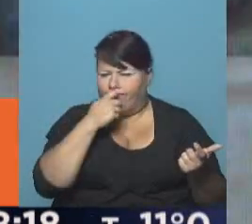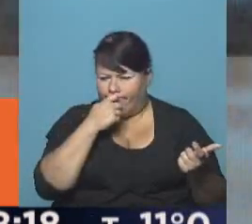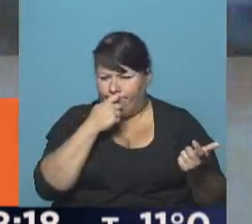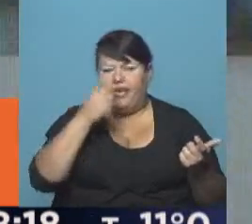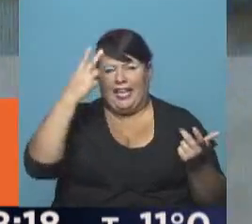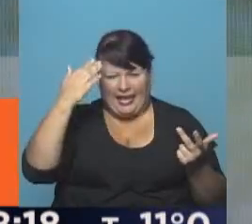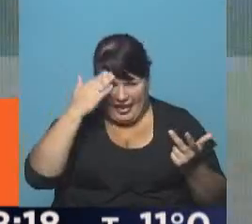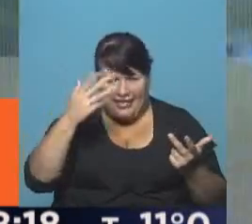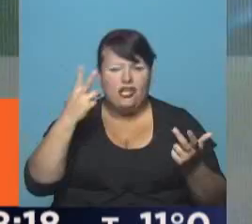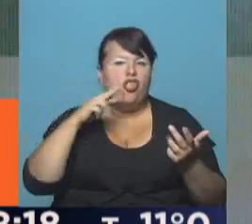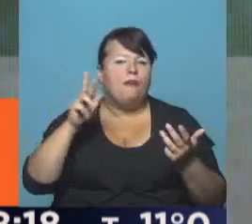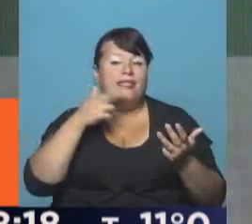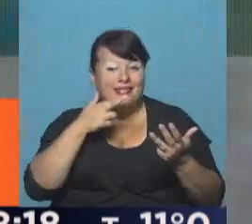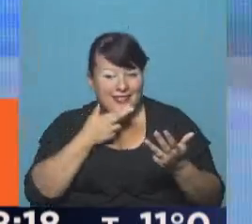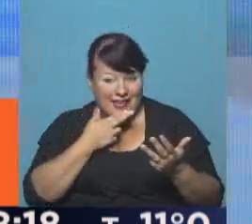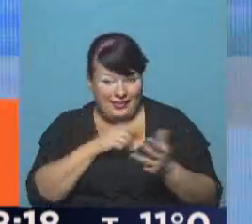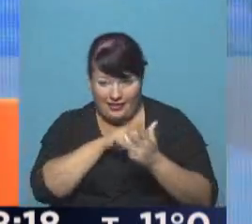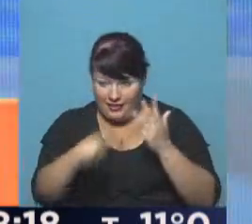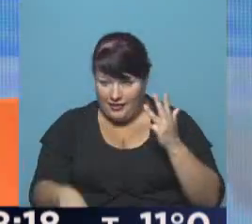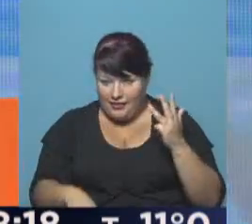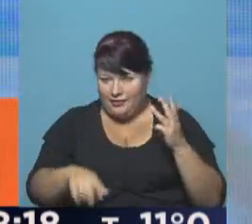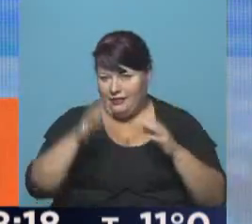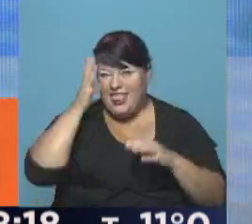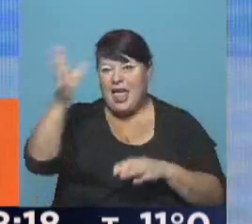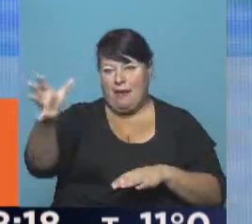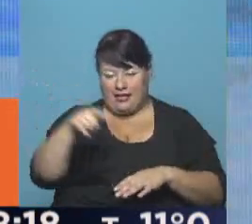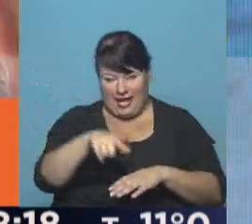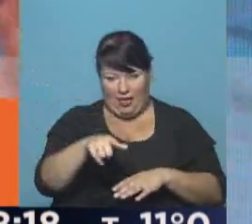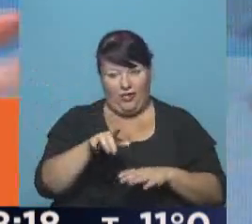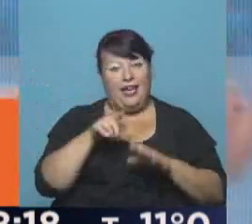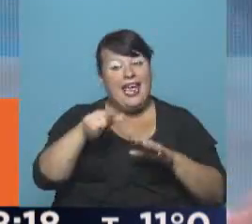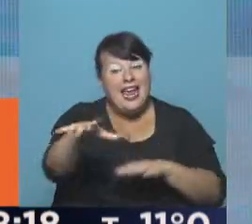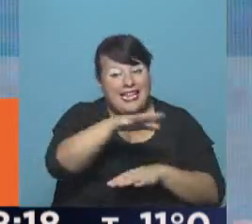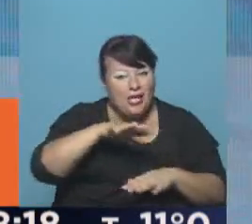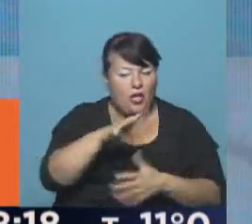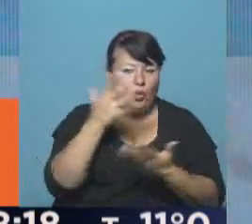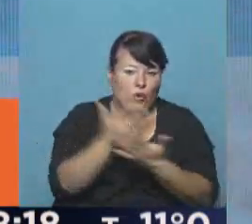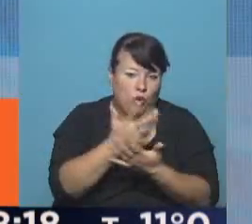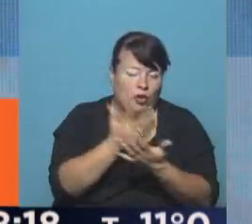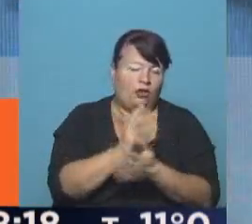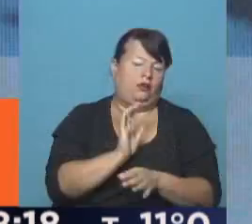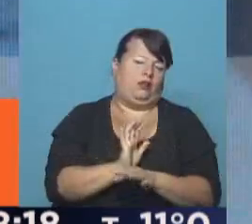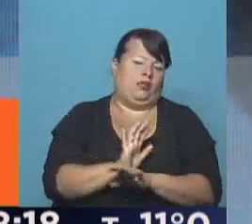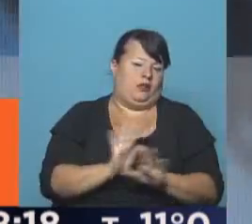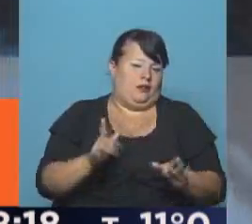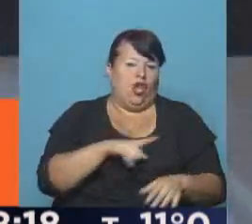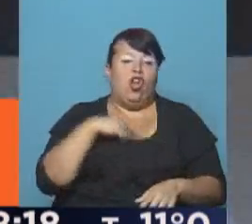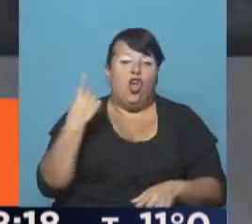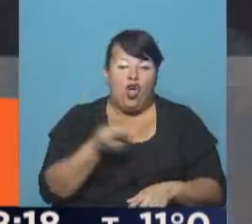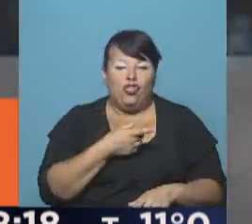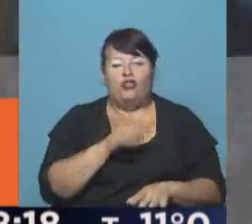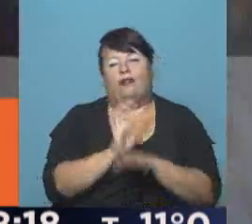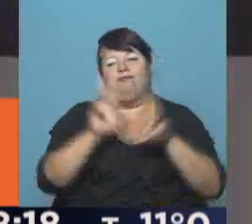15 y 2017 recibió eventos extremos para esa comunidad flagelada digo que nosotros lo